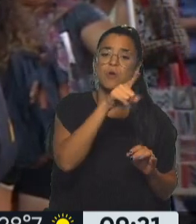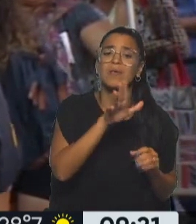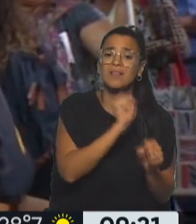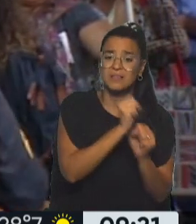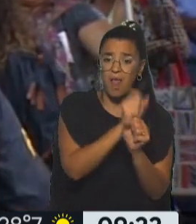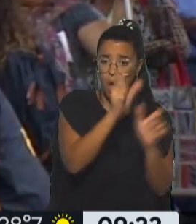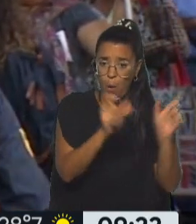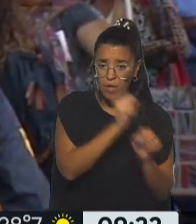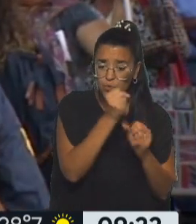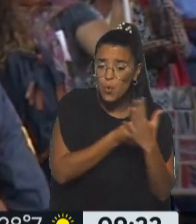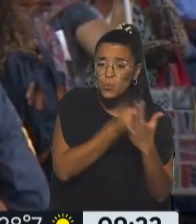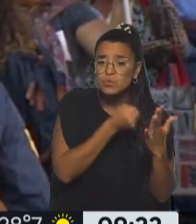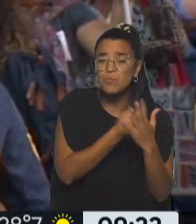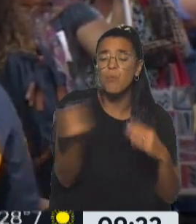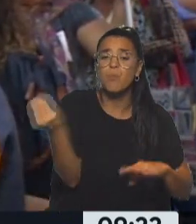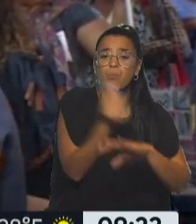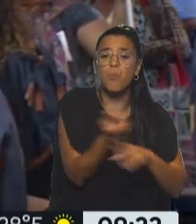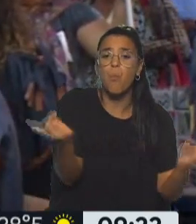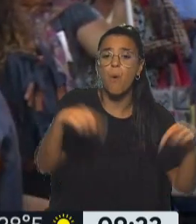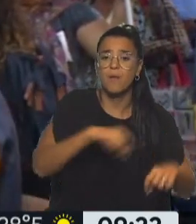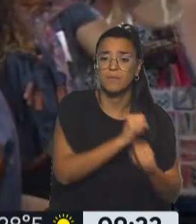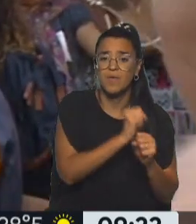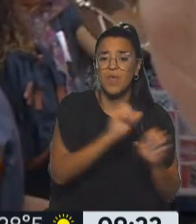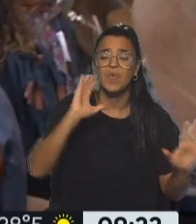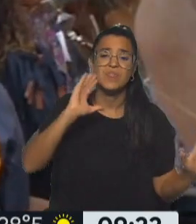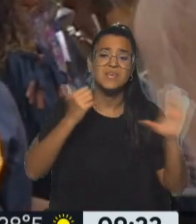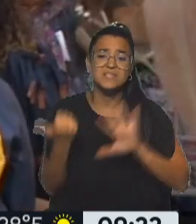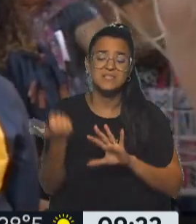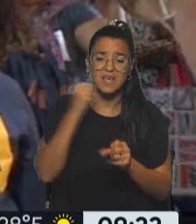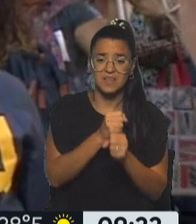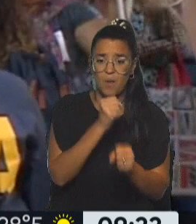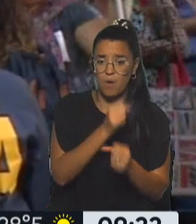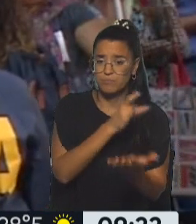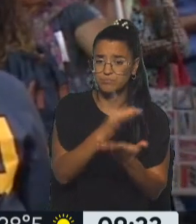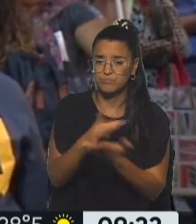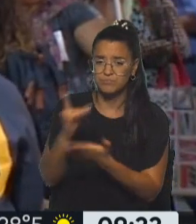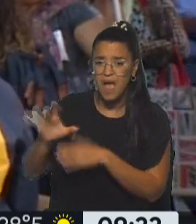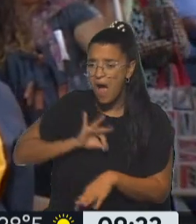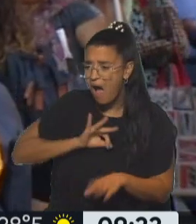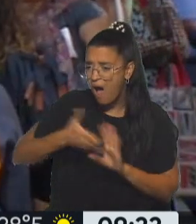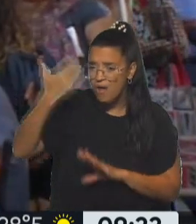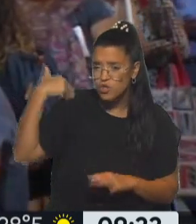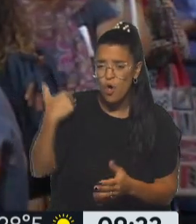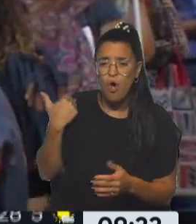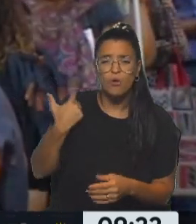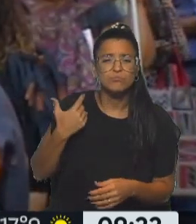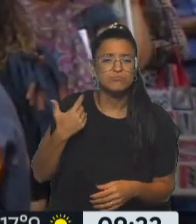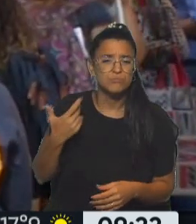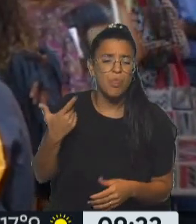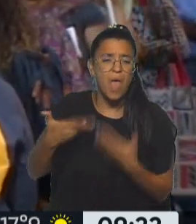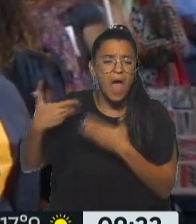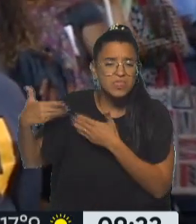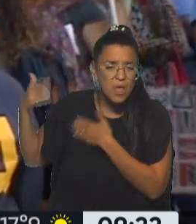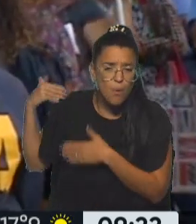trabajadores están luchando por su reincorporación. Hay 16 trabajadores que fueron despedidos con muchos años de antigüedad, que tienen muchas